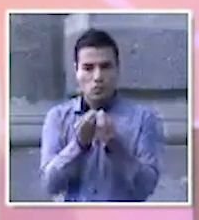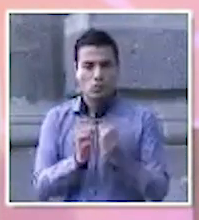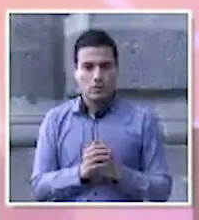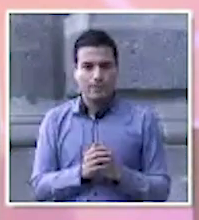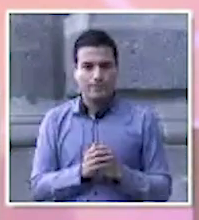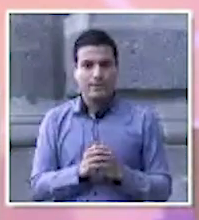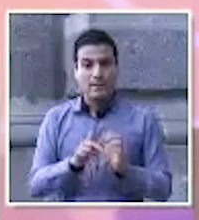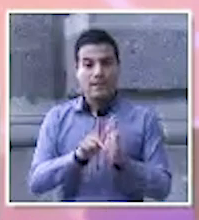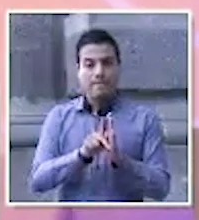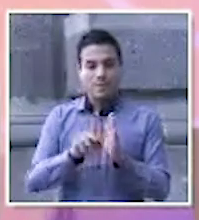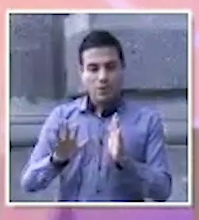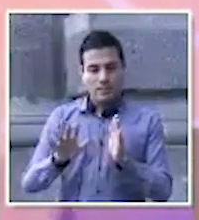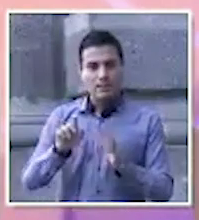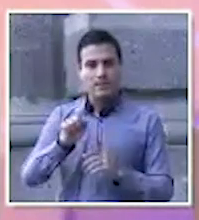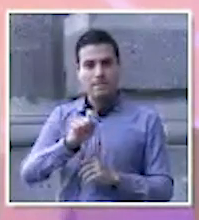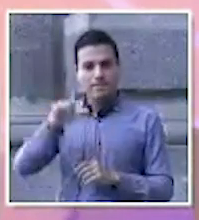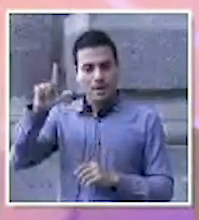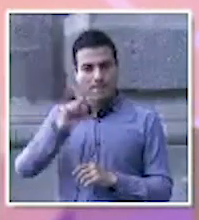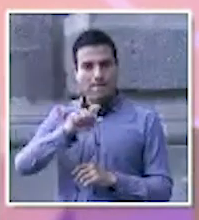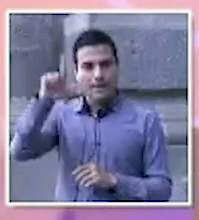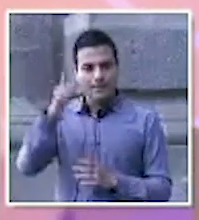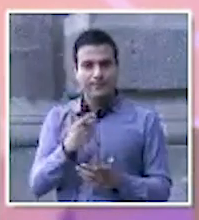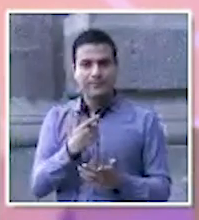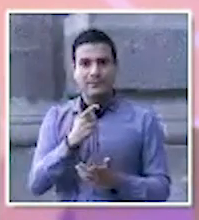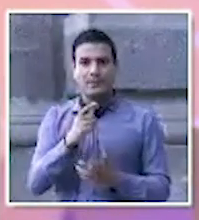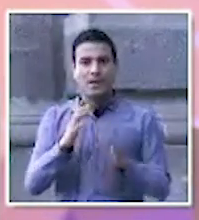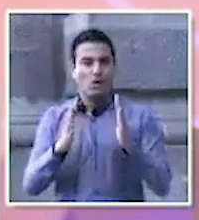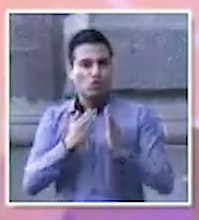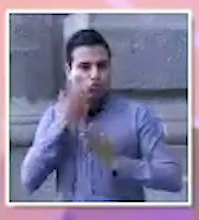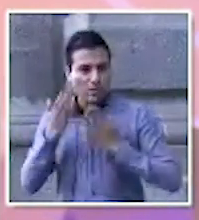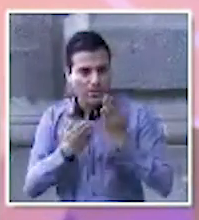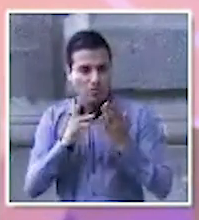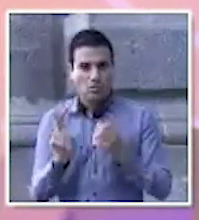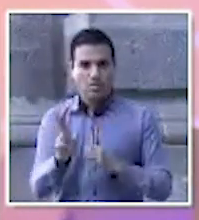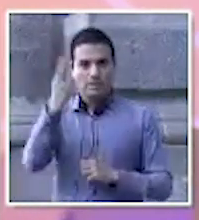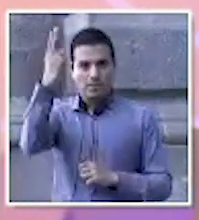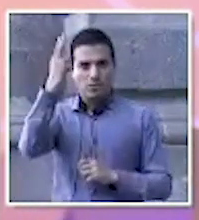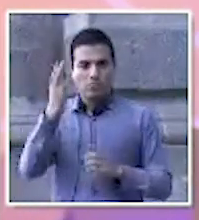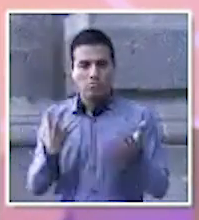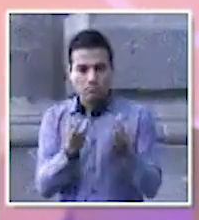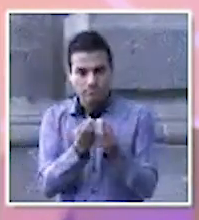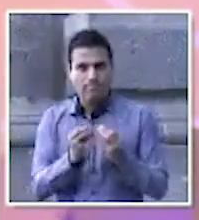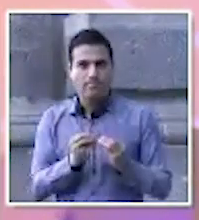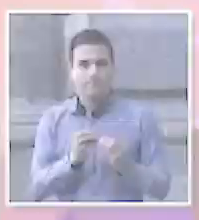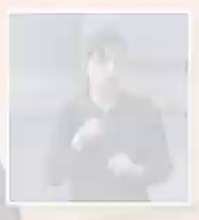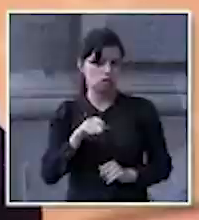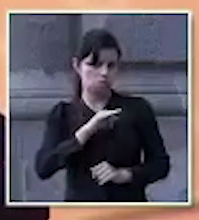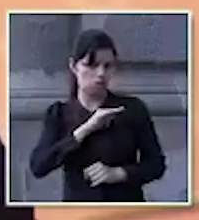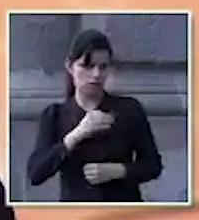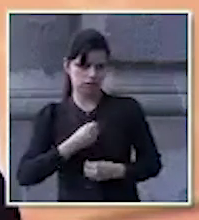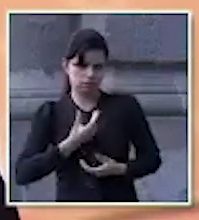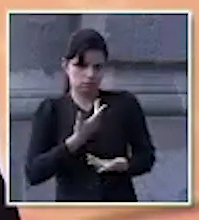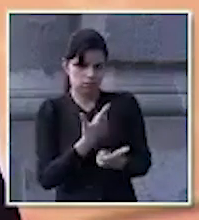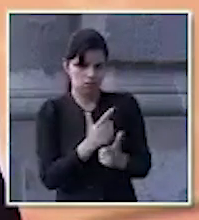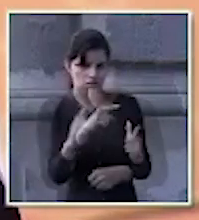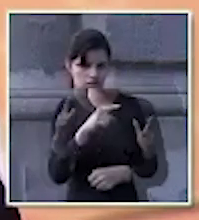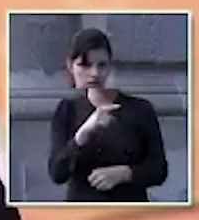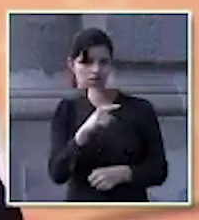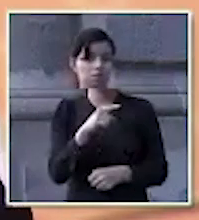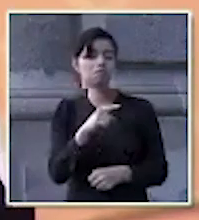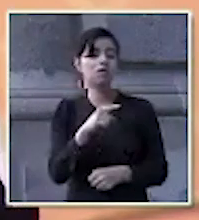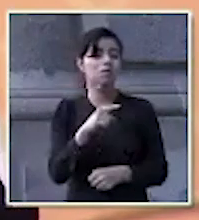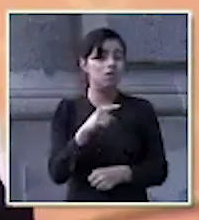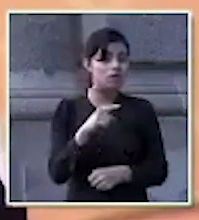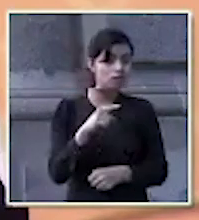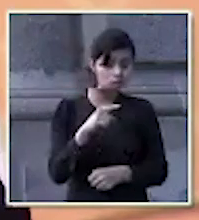a periodistas con estudiantes universitarios y con muchas organizaciones de sociedad civil. Es responsabilidad